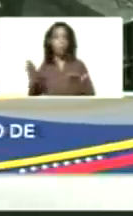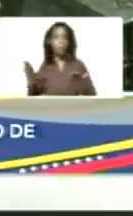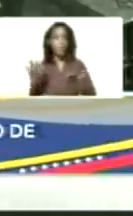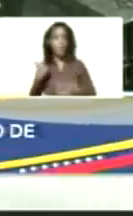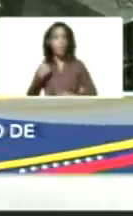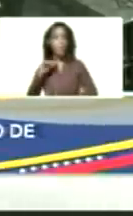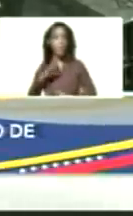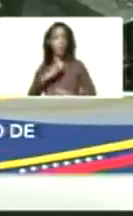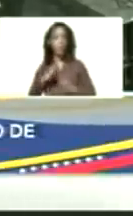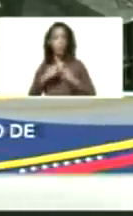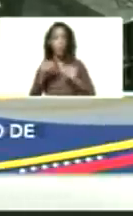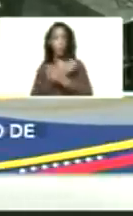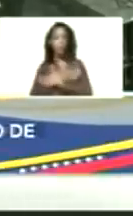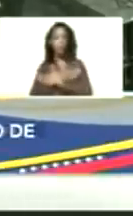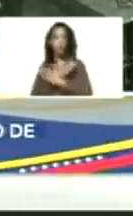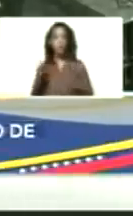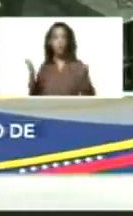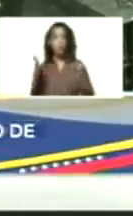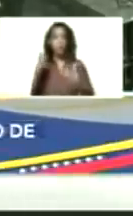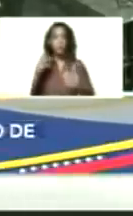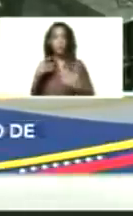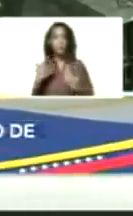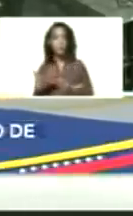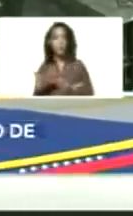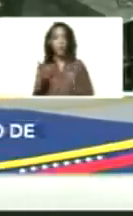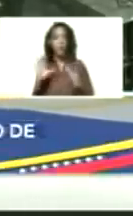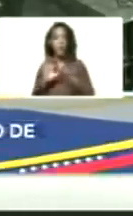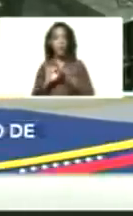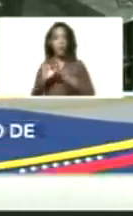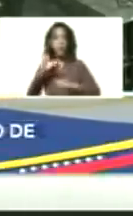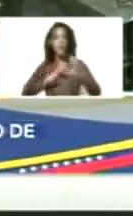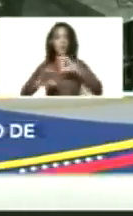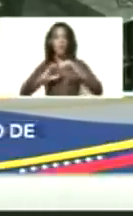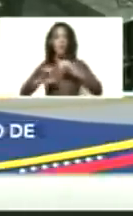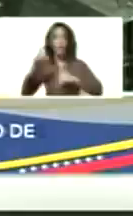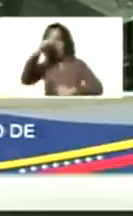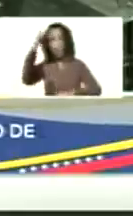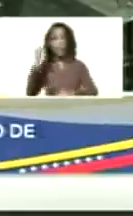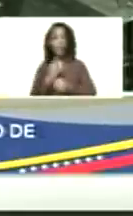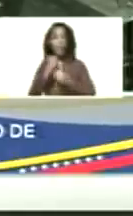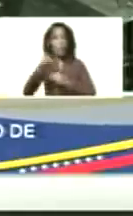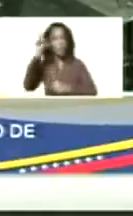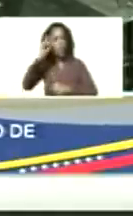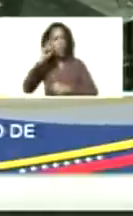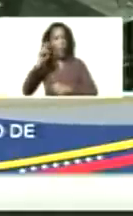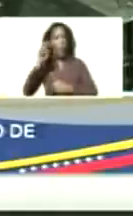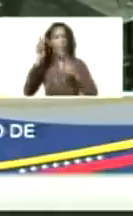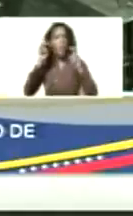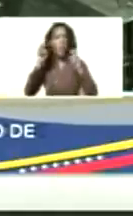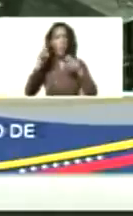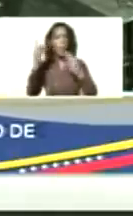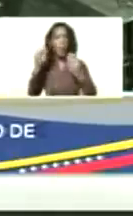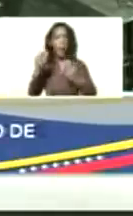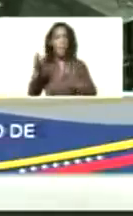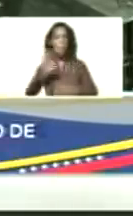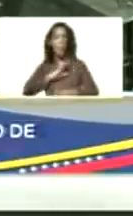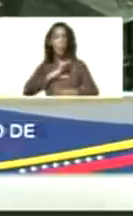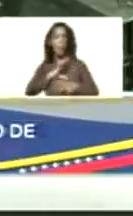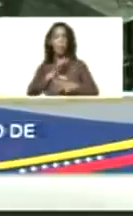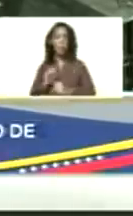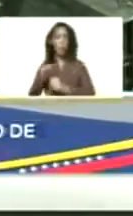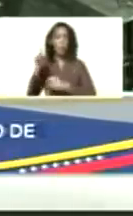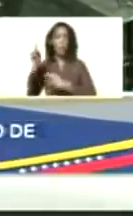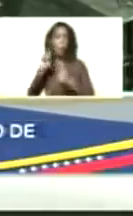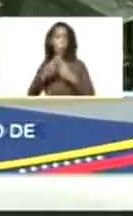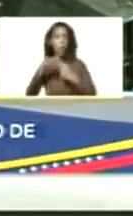toda la disposición a través de la Alianza Científico-Obrera de enseñar a las nuevas generaciones para que se apropien de este conocimiento